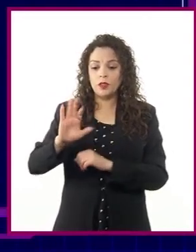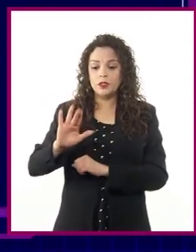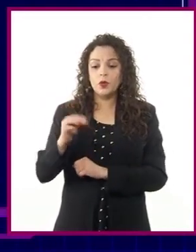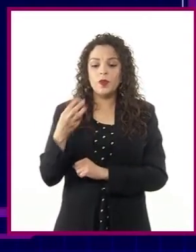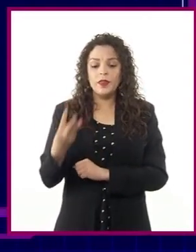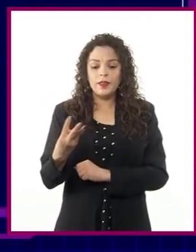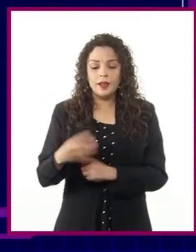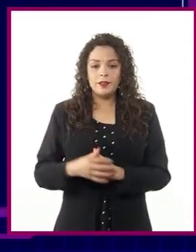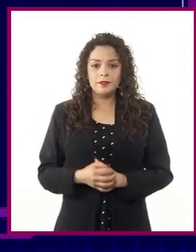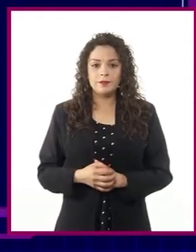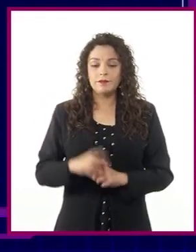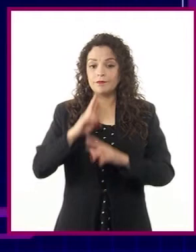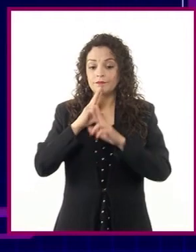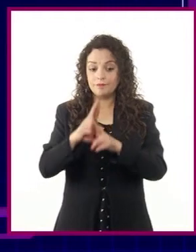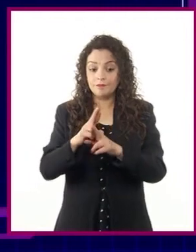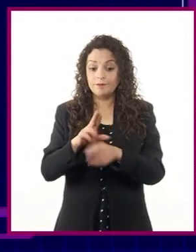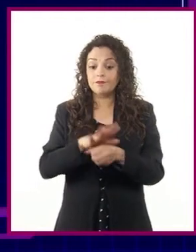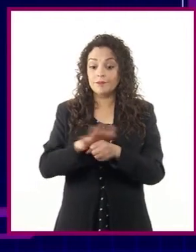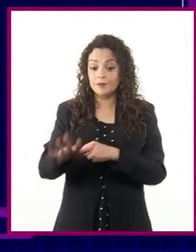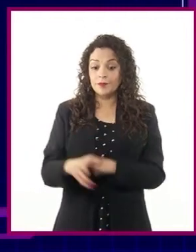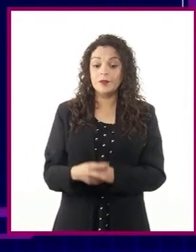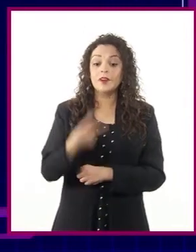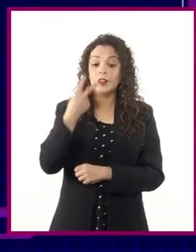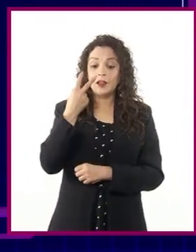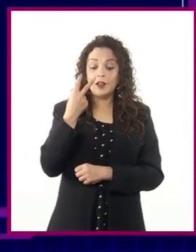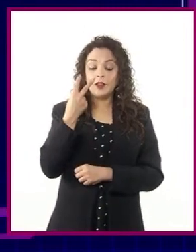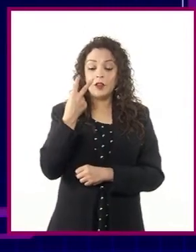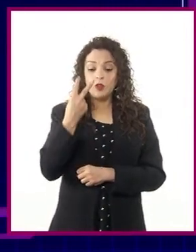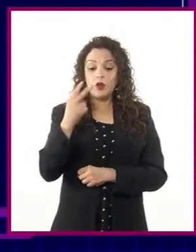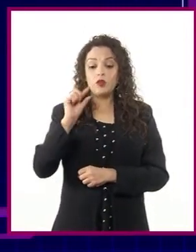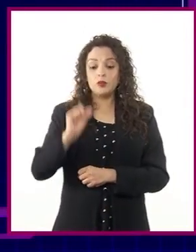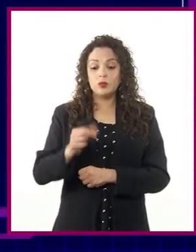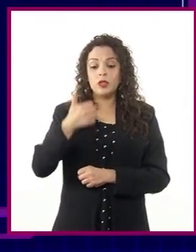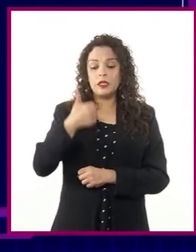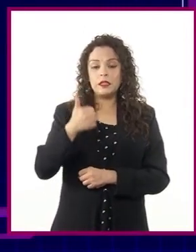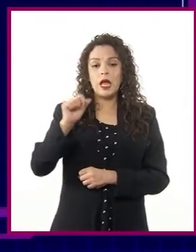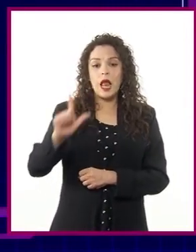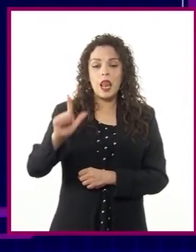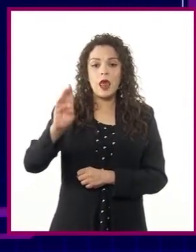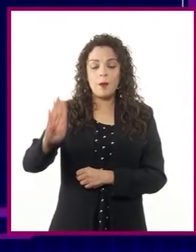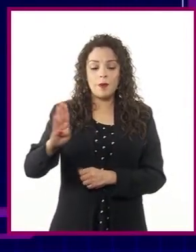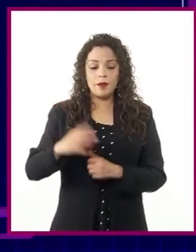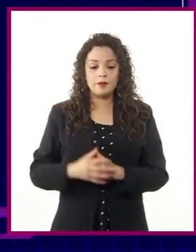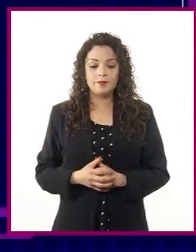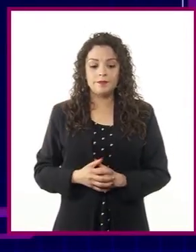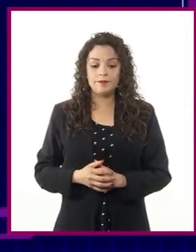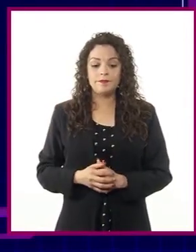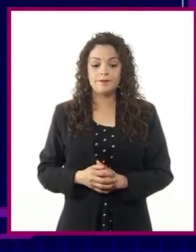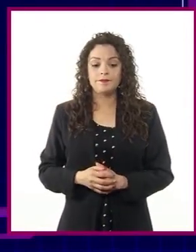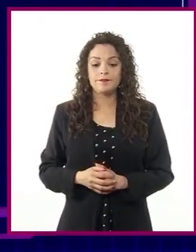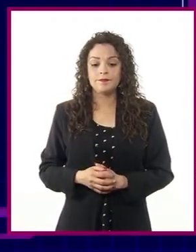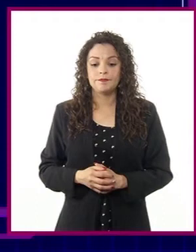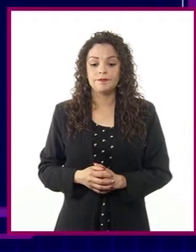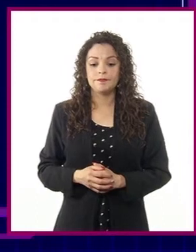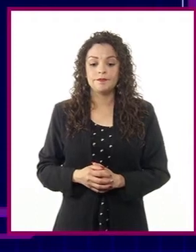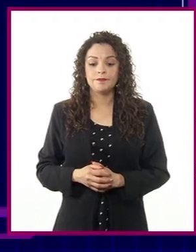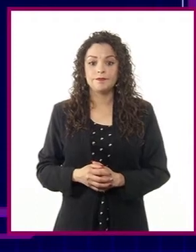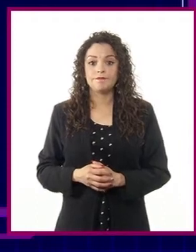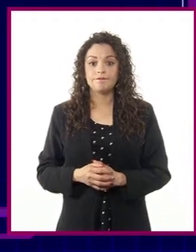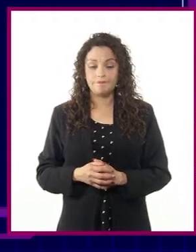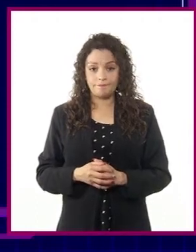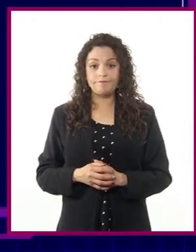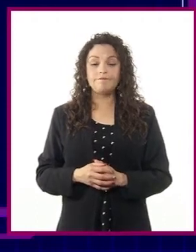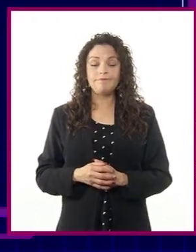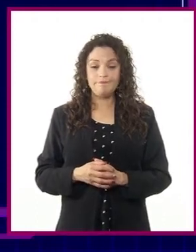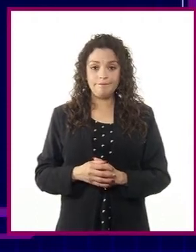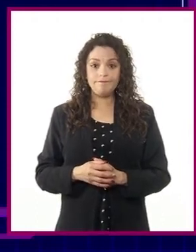0.453. En este caso, se obtiene que 1.2 kilogramos es aproximadamente igual a 2.6